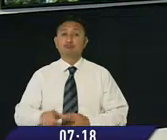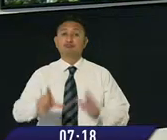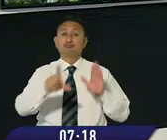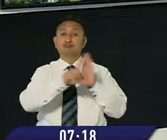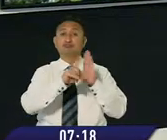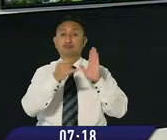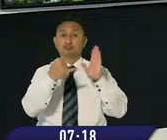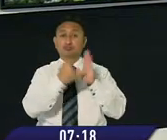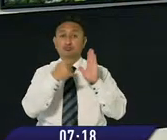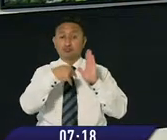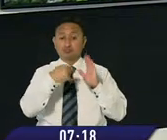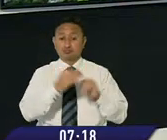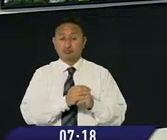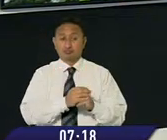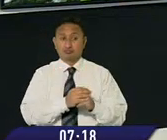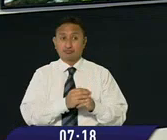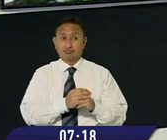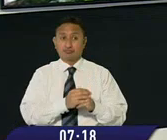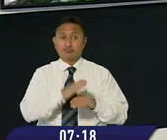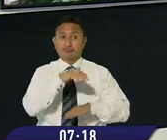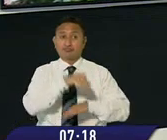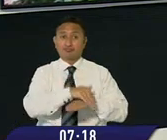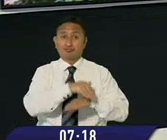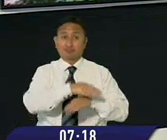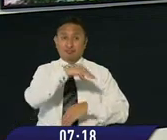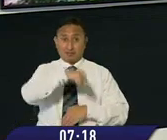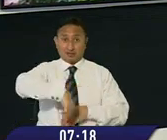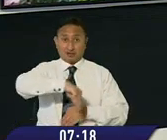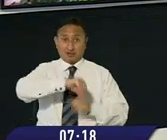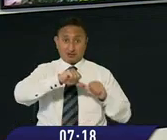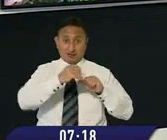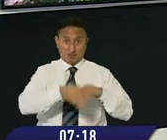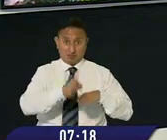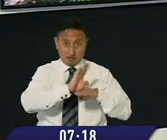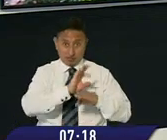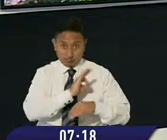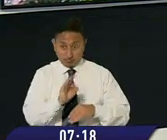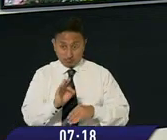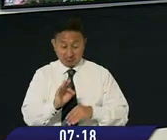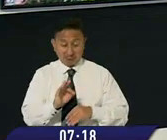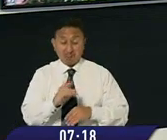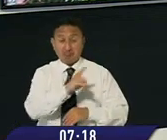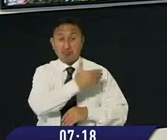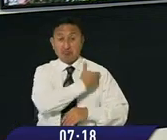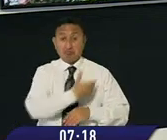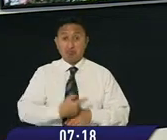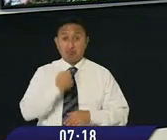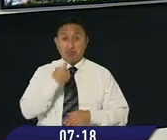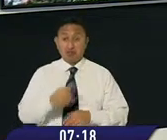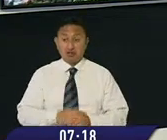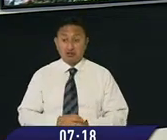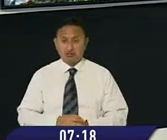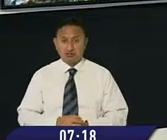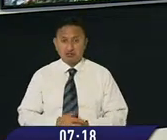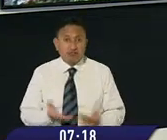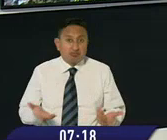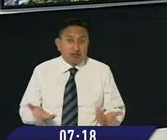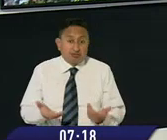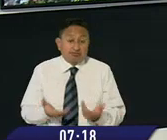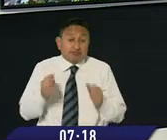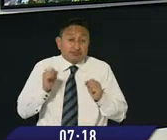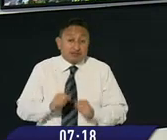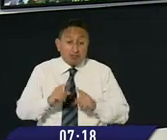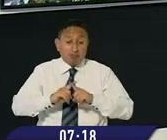tributaria no llegó la tarde de este martes a la Asamblea Nacional, como lo anunció el presidente de la República. Lo que sí